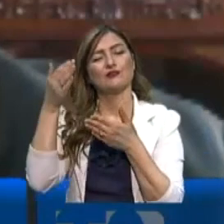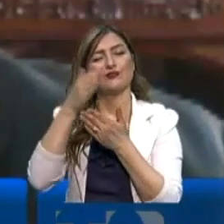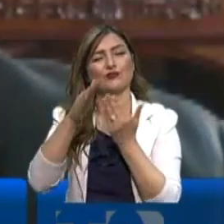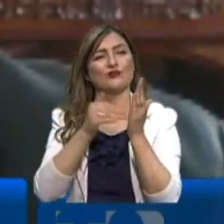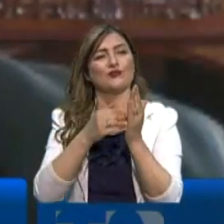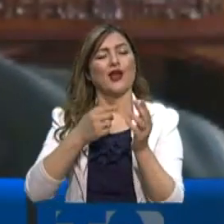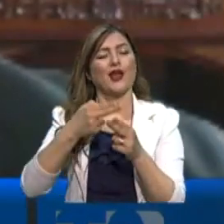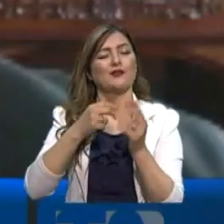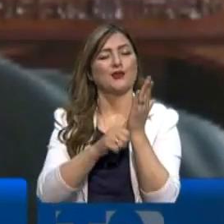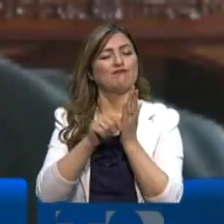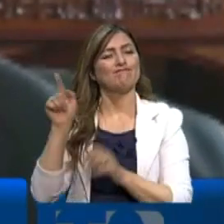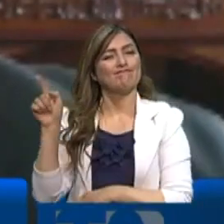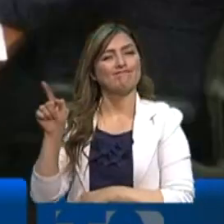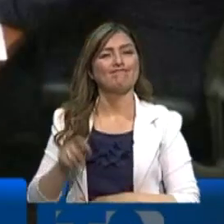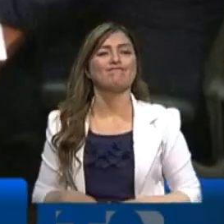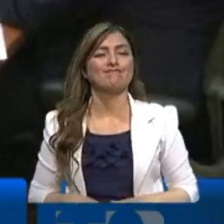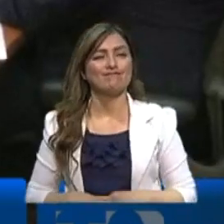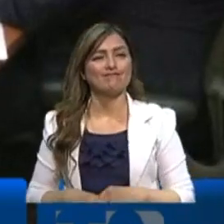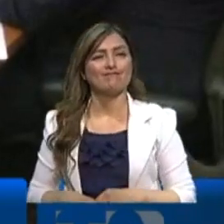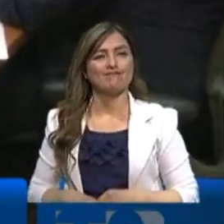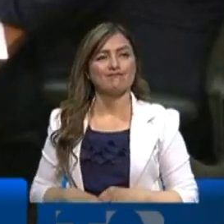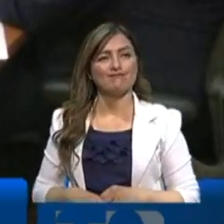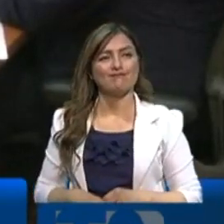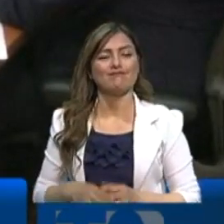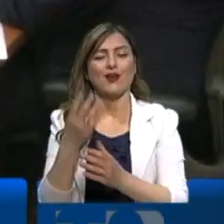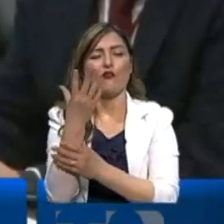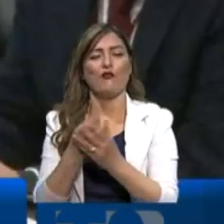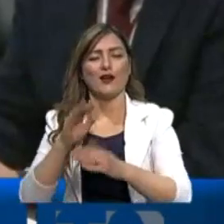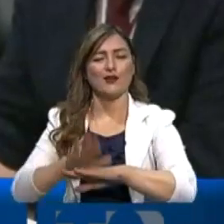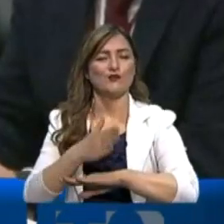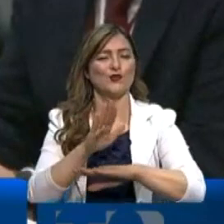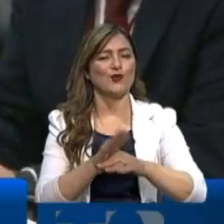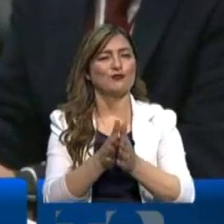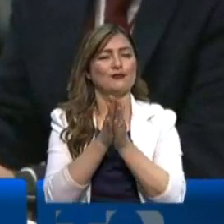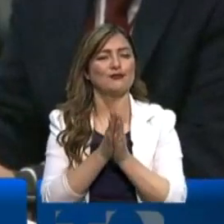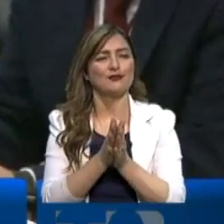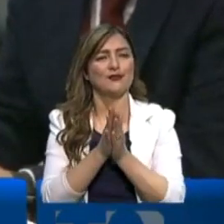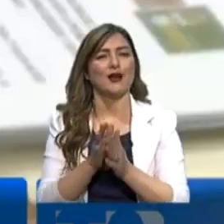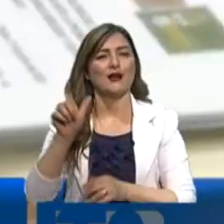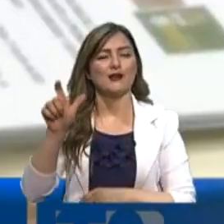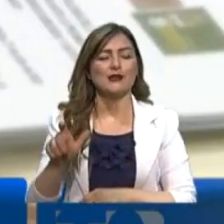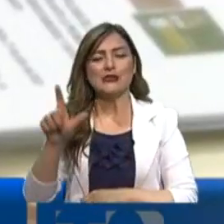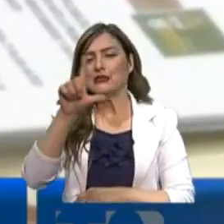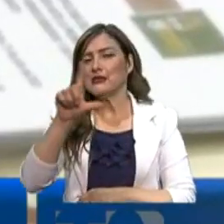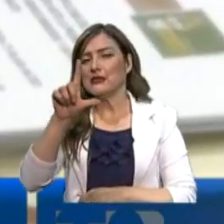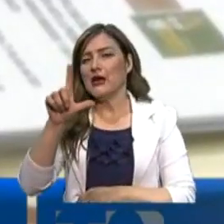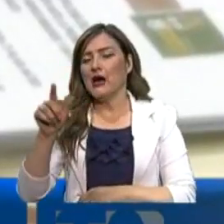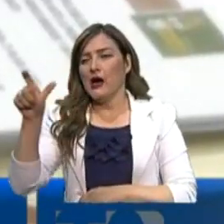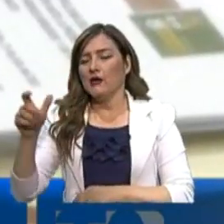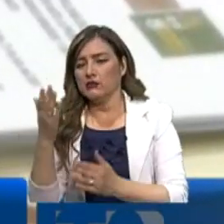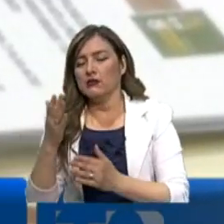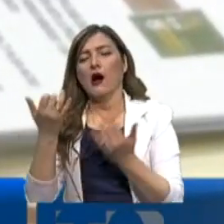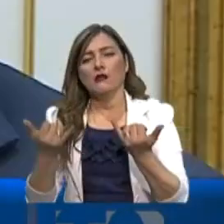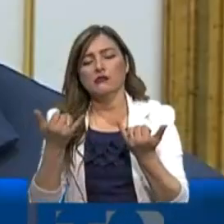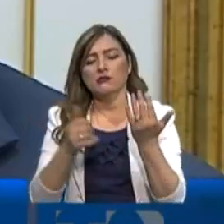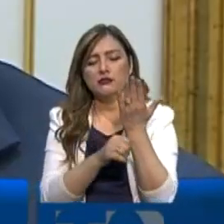al exministro de Energía, René Ortiz. Sin embargo, debido a una falla en la convocatoria solicitada por Luis Almeida, este lunes no acudió el actual